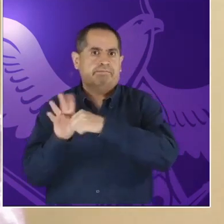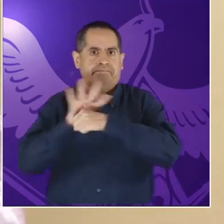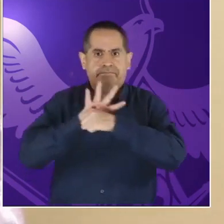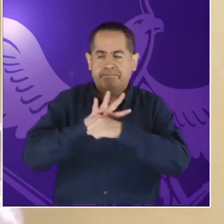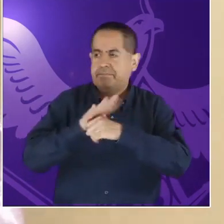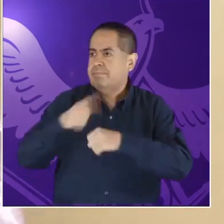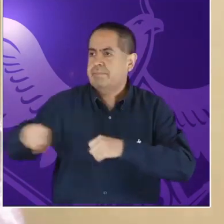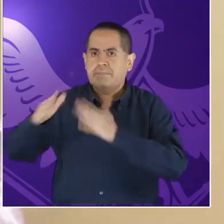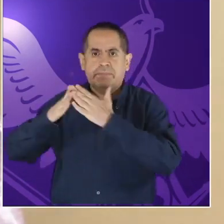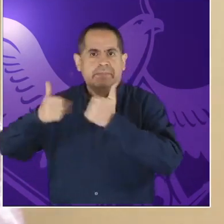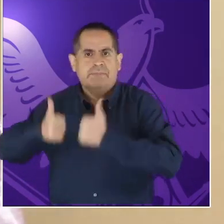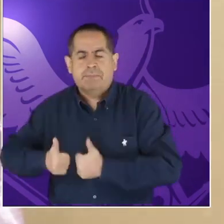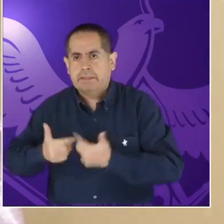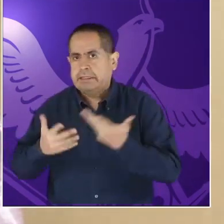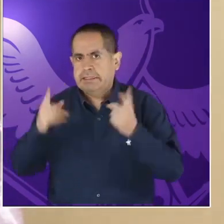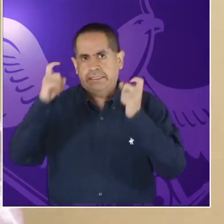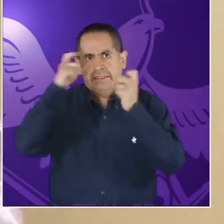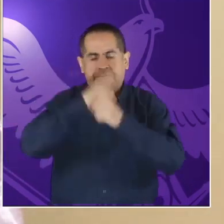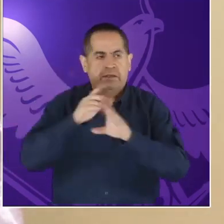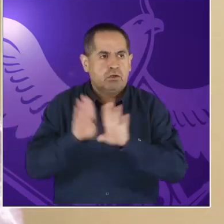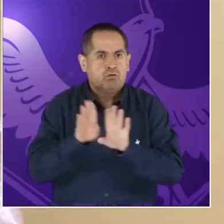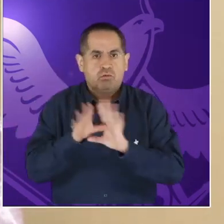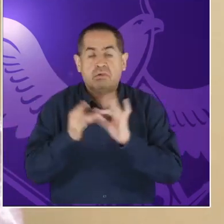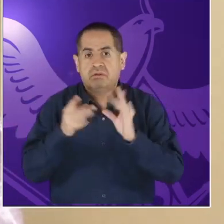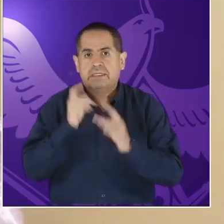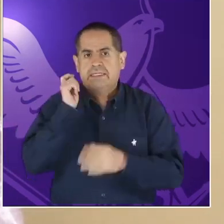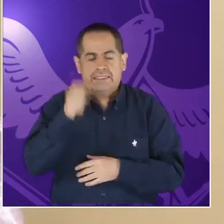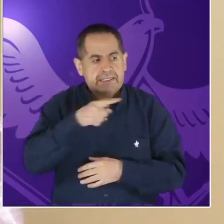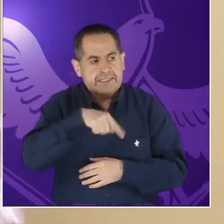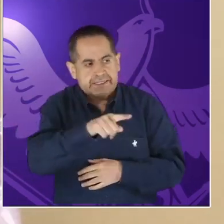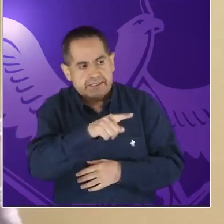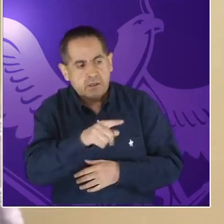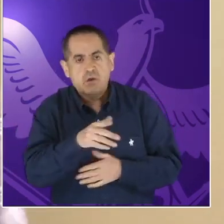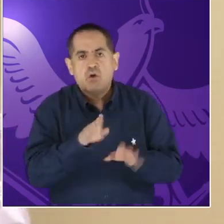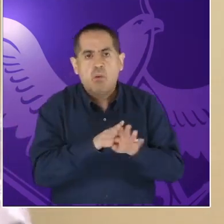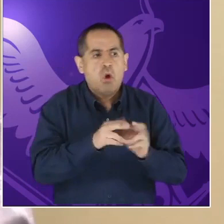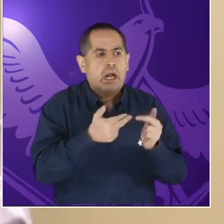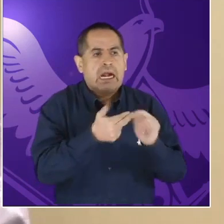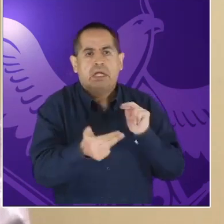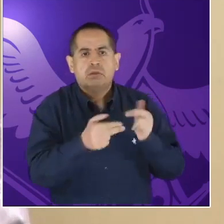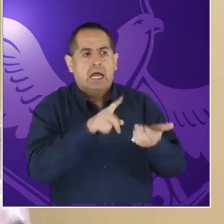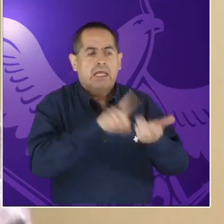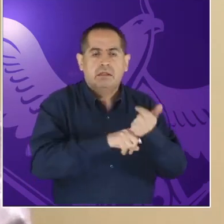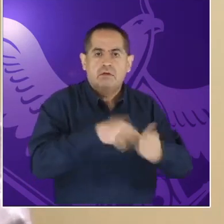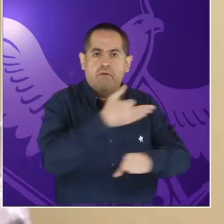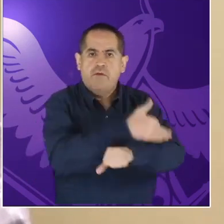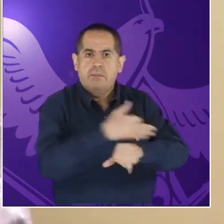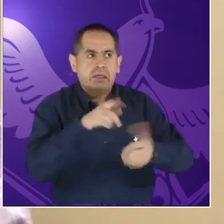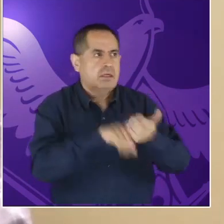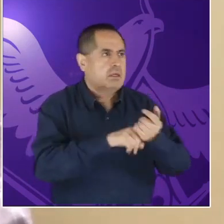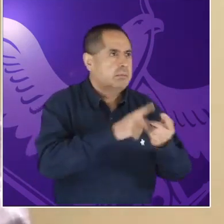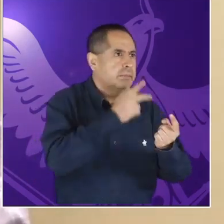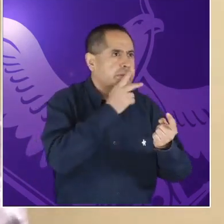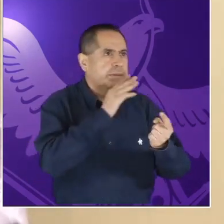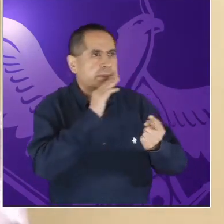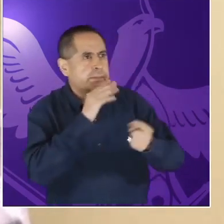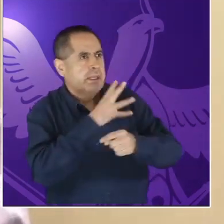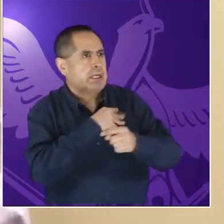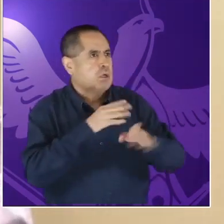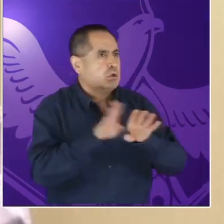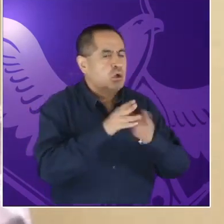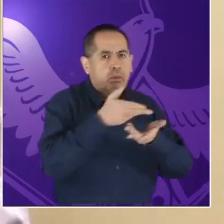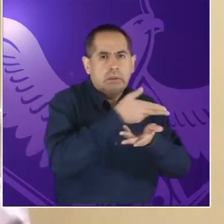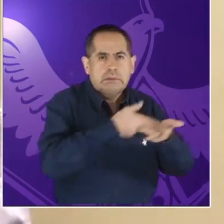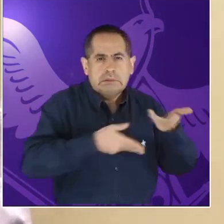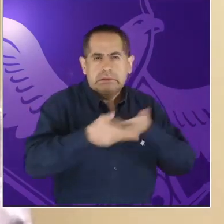confinamiento, pues representa retos enormes en la configuración de las relaciones al interior de las familias,